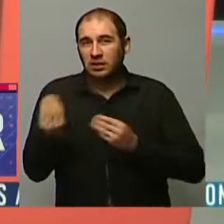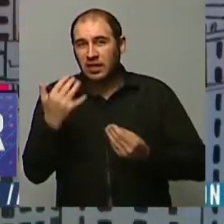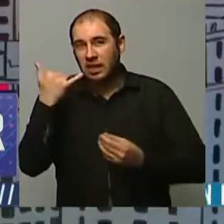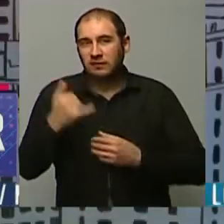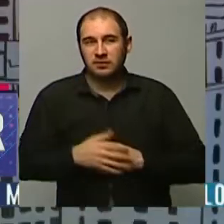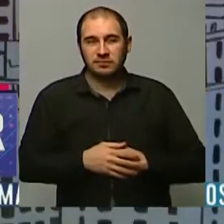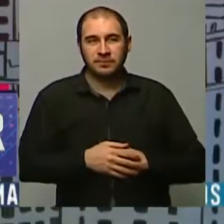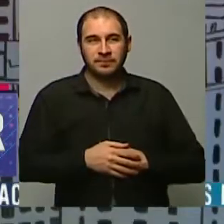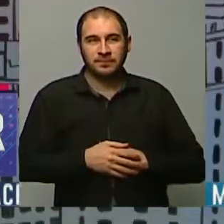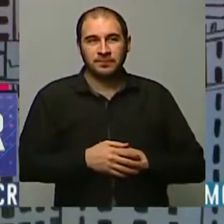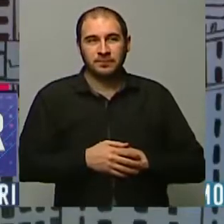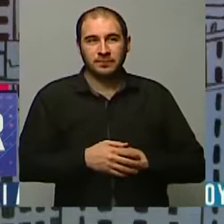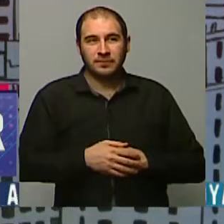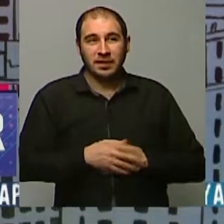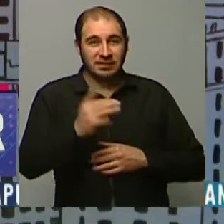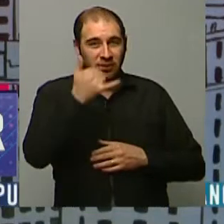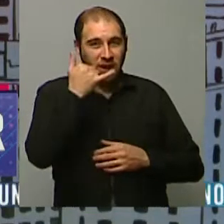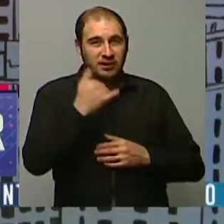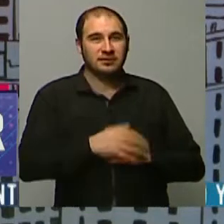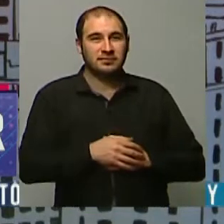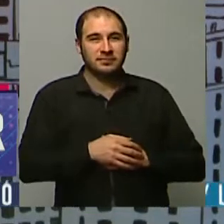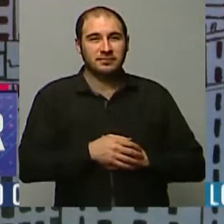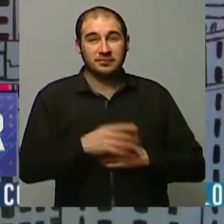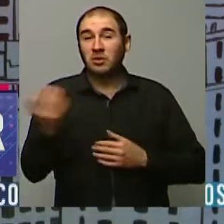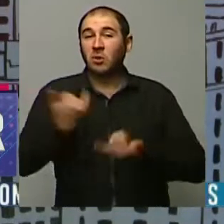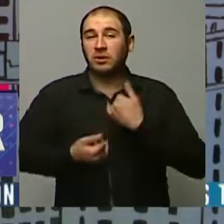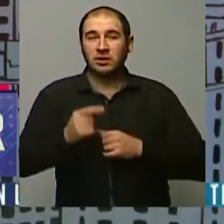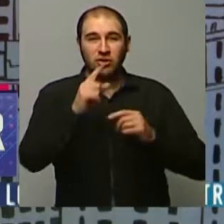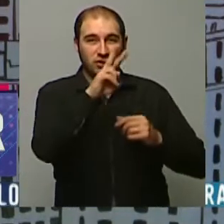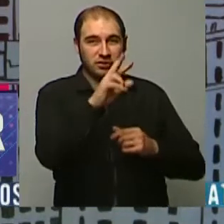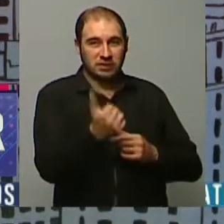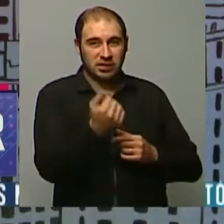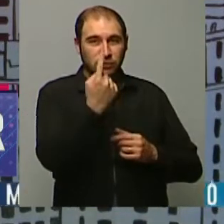teléfono? Un celular. Sí, díganos el número.